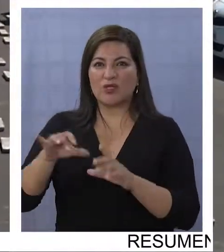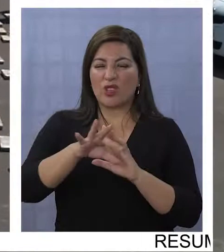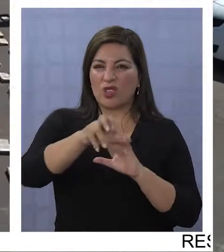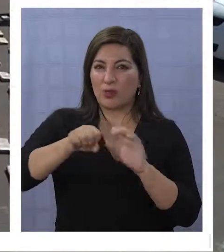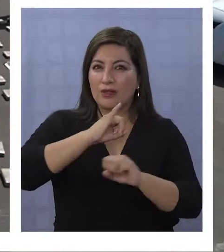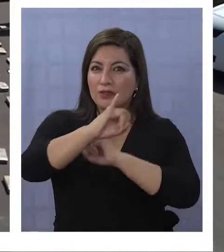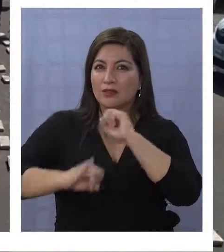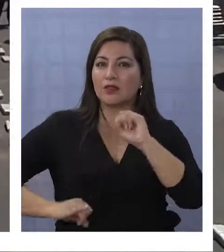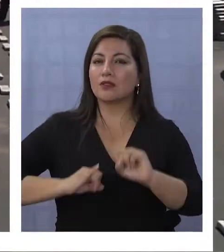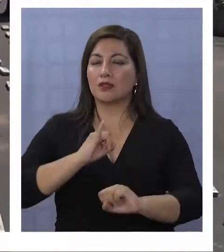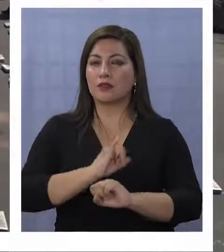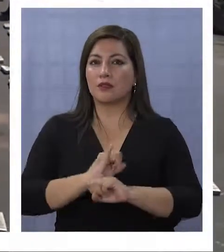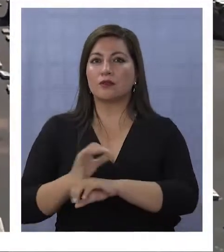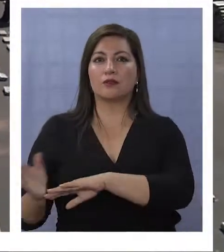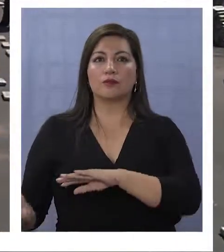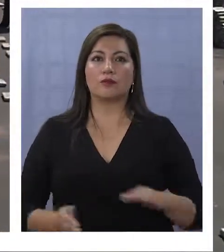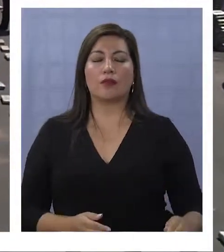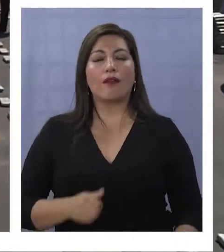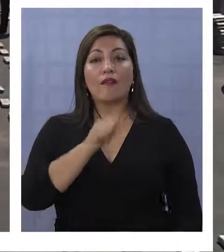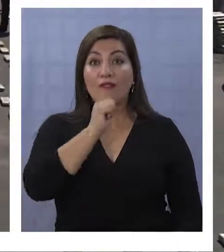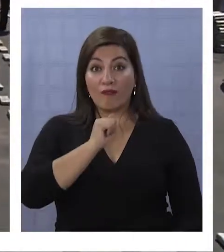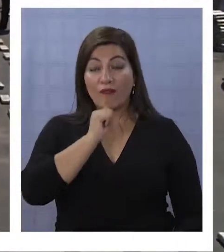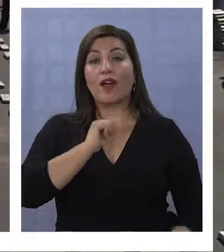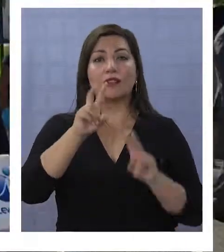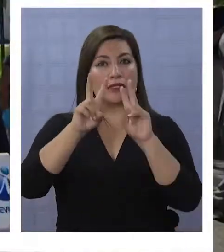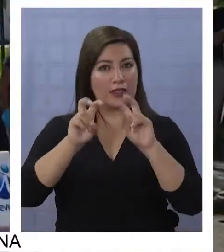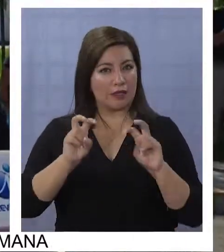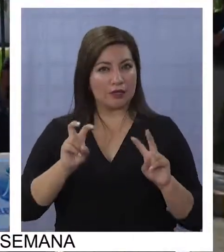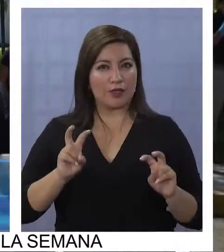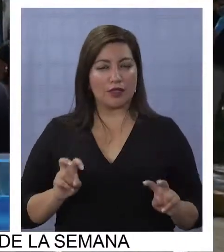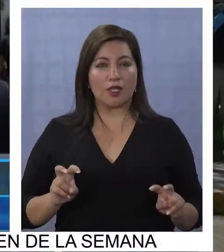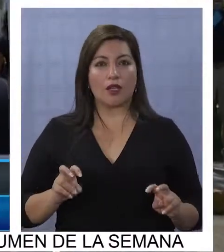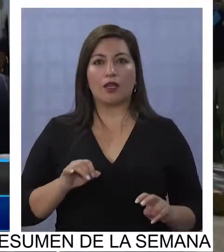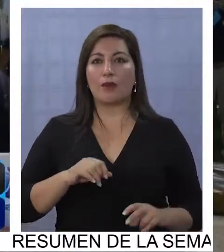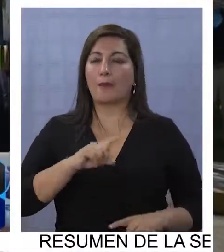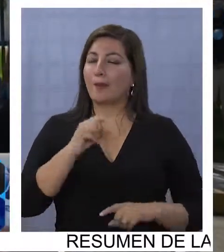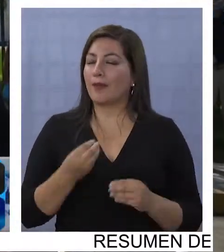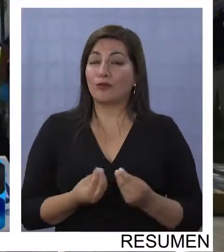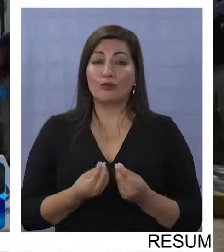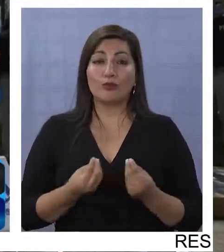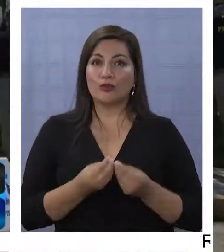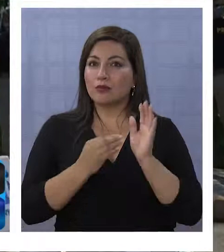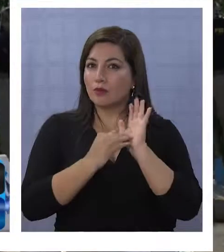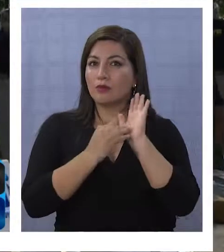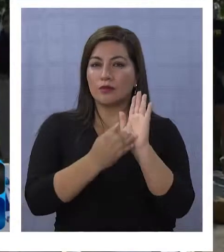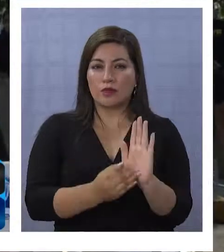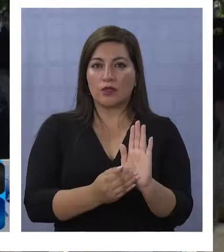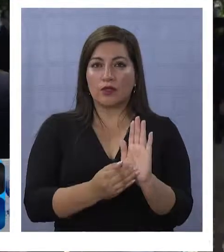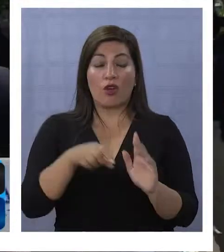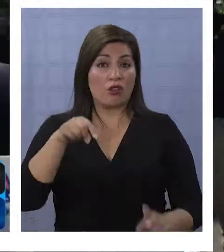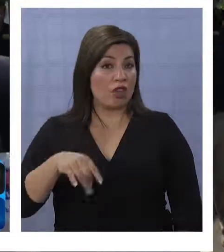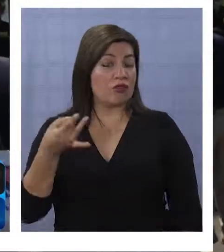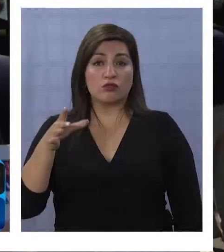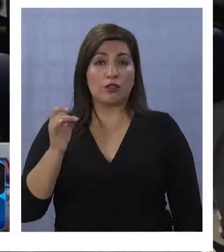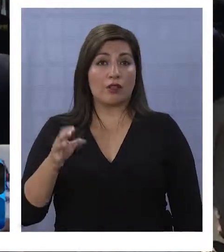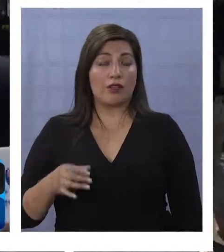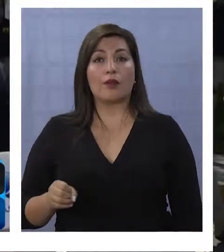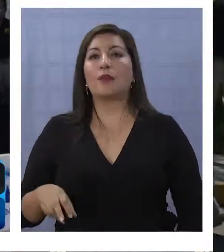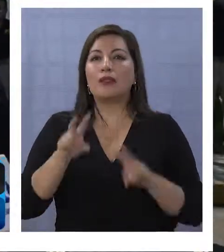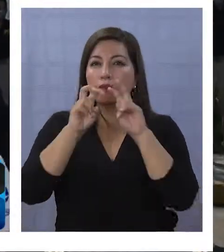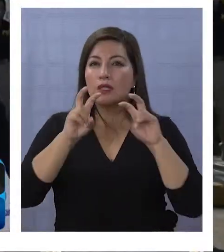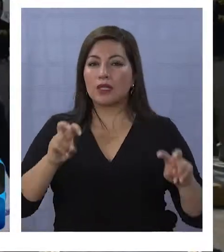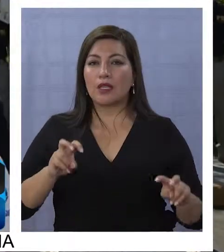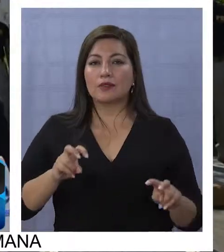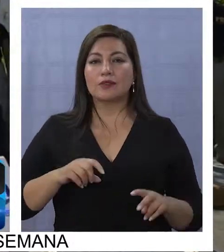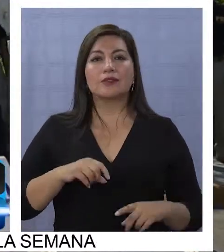internacionales. Queda mucho por seguir investigando, queda mucho por seguir demostrando también, hoy día no se trata tan solo de investigar, sino que también